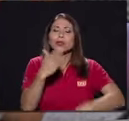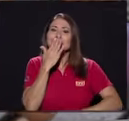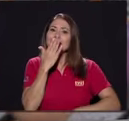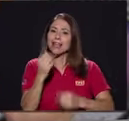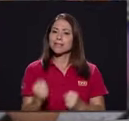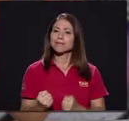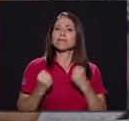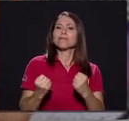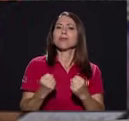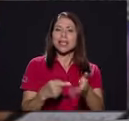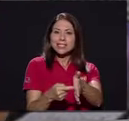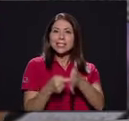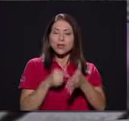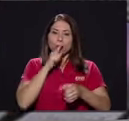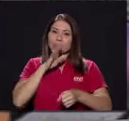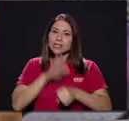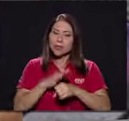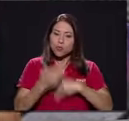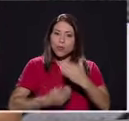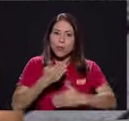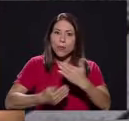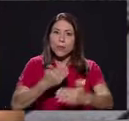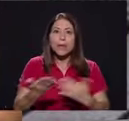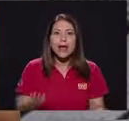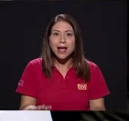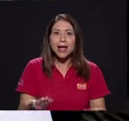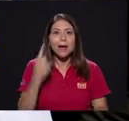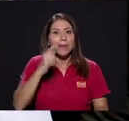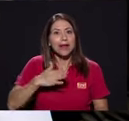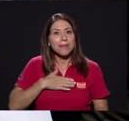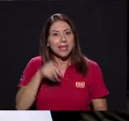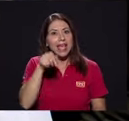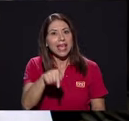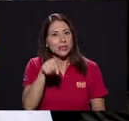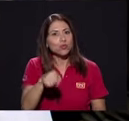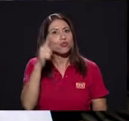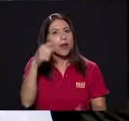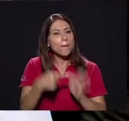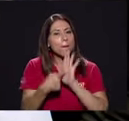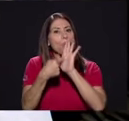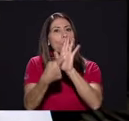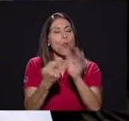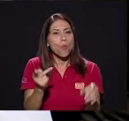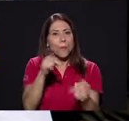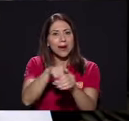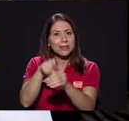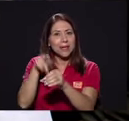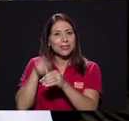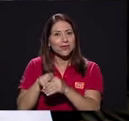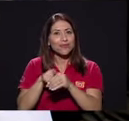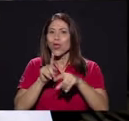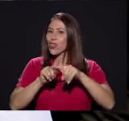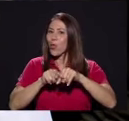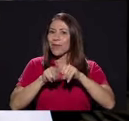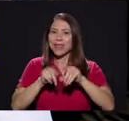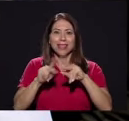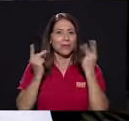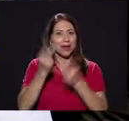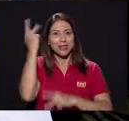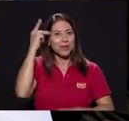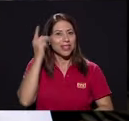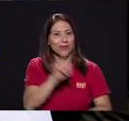empoderadas que van a exigir la continuación y cumplimiento de este mecanismo de consulta. Ese para mí es una de las muestras de participación que no depende